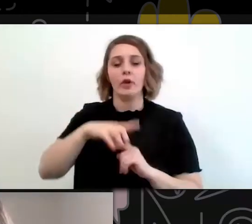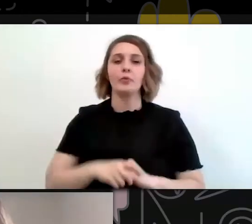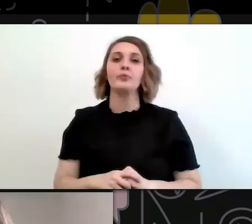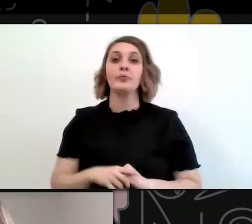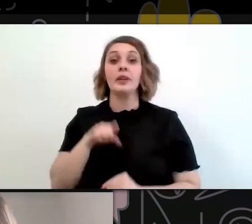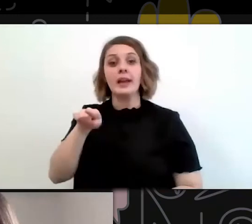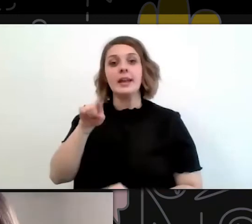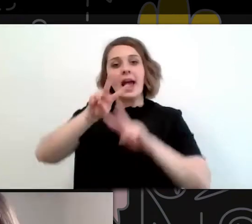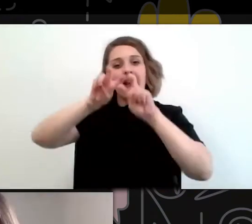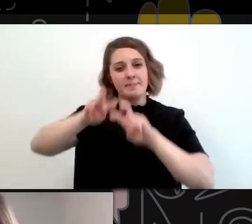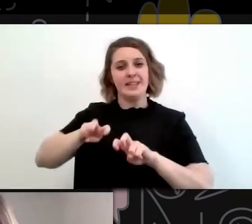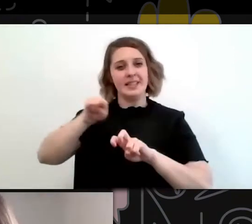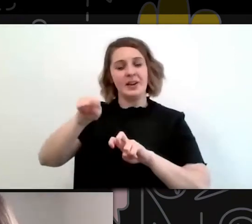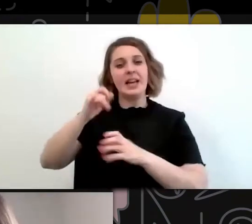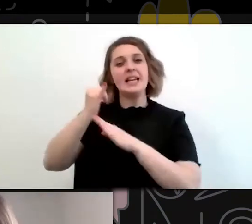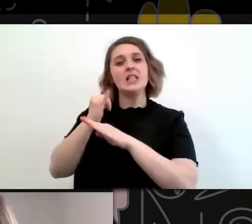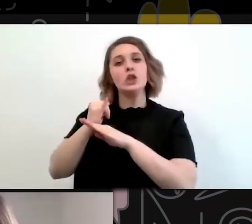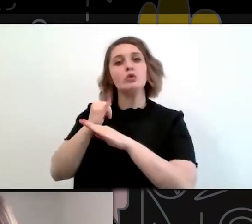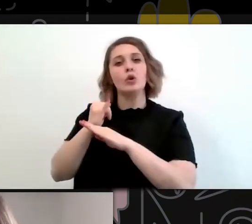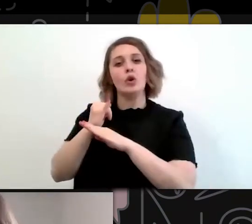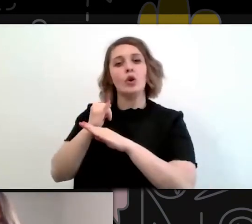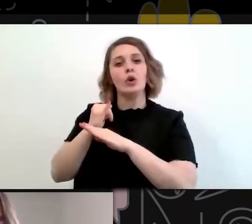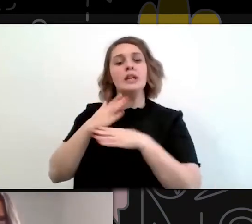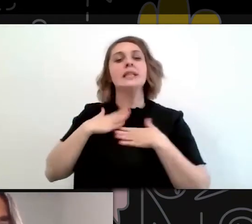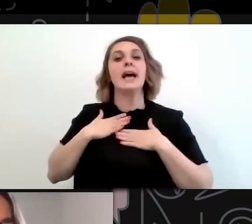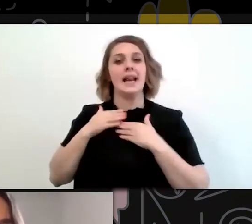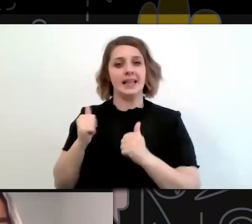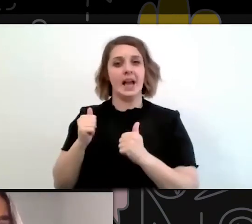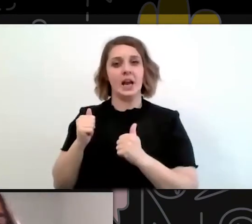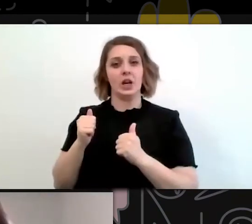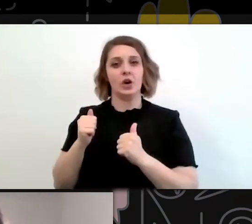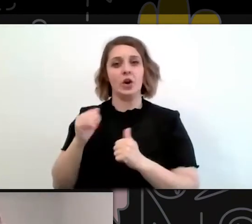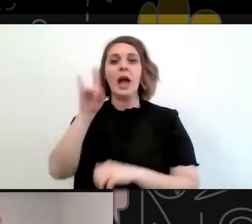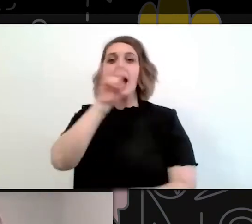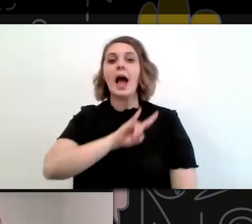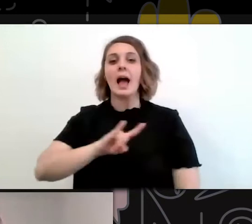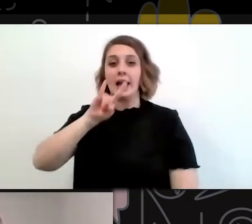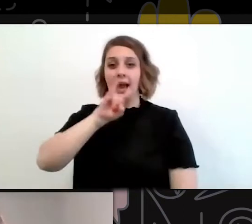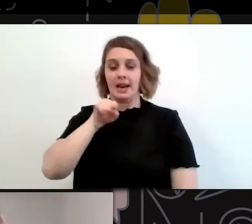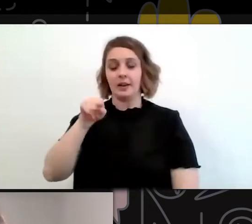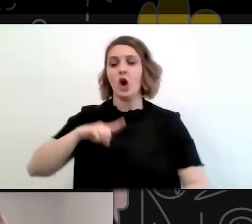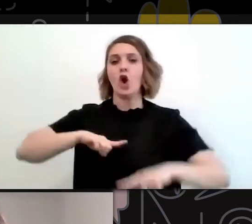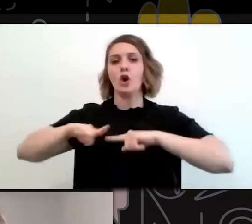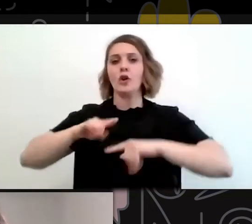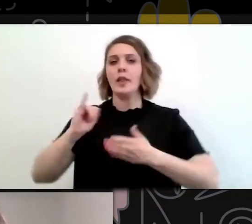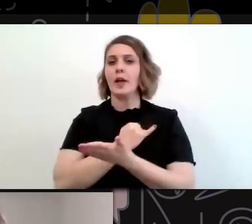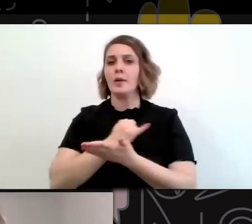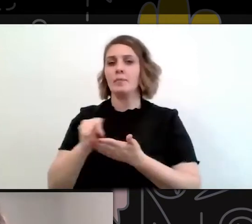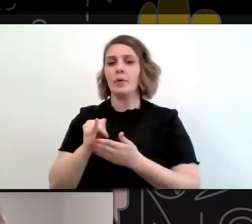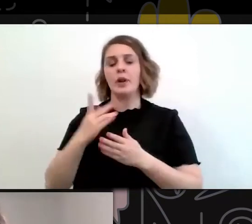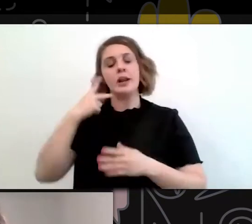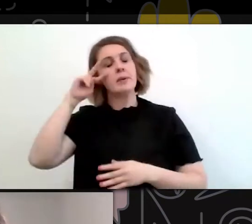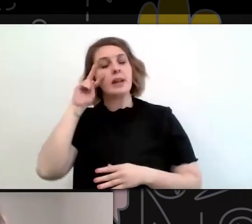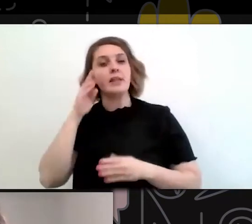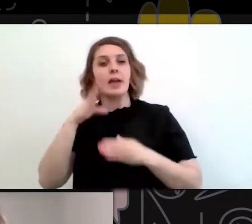es investigadora del Instituto Sanitario de Canarias, coordina el módulo de experiencias de pacientes de